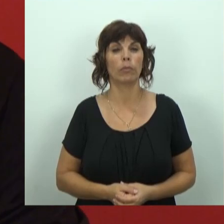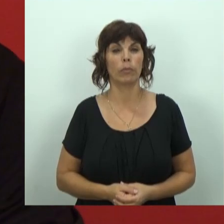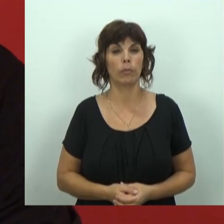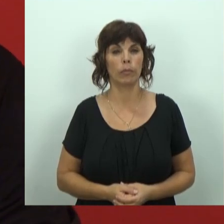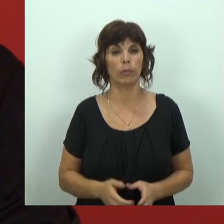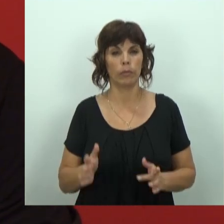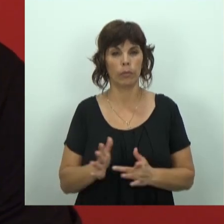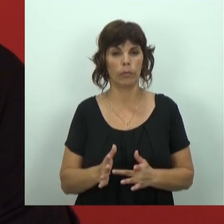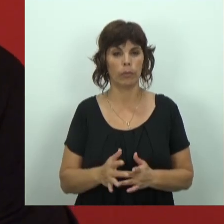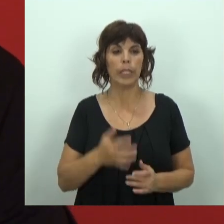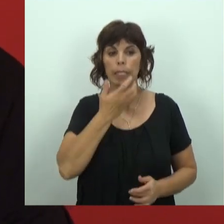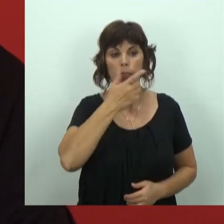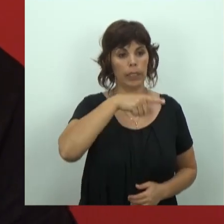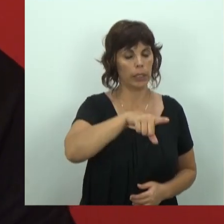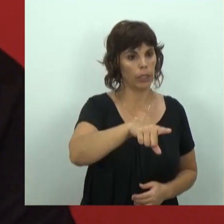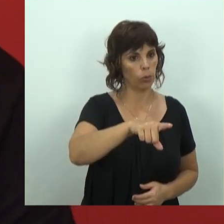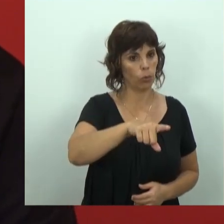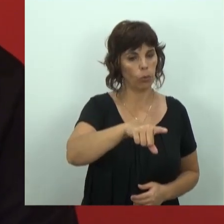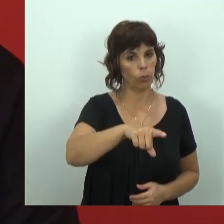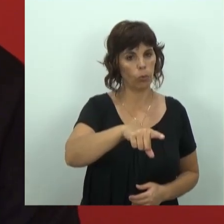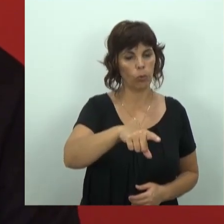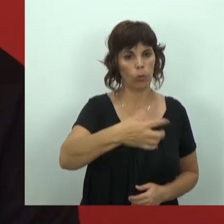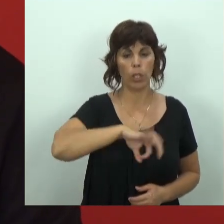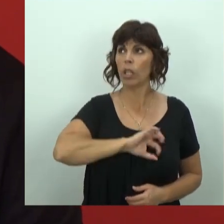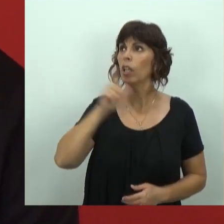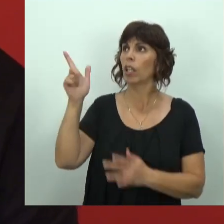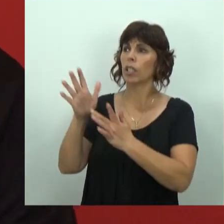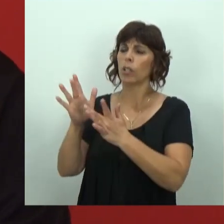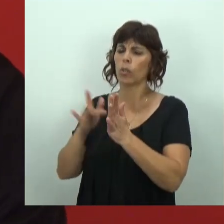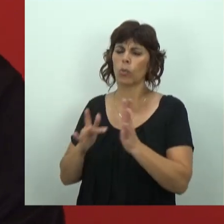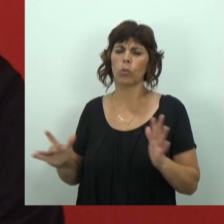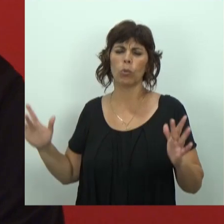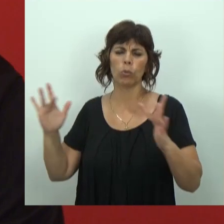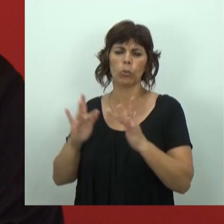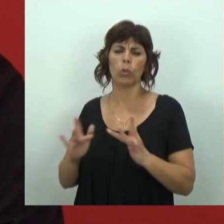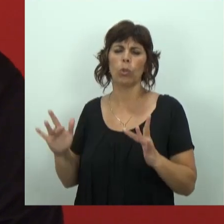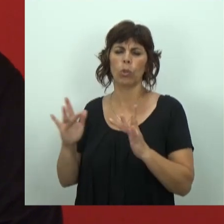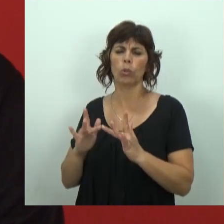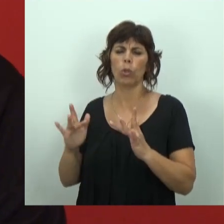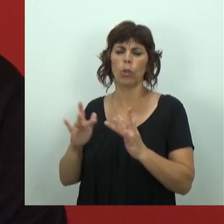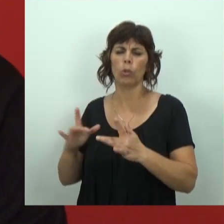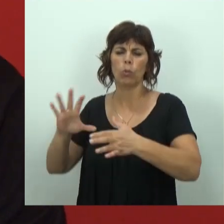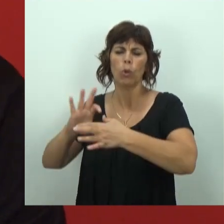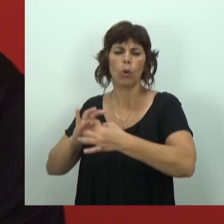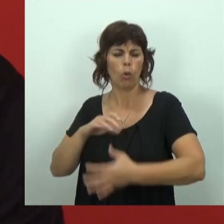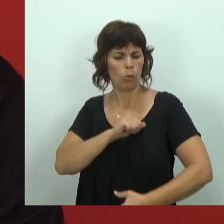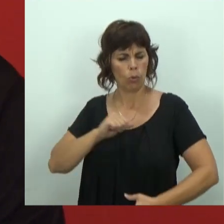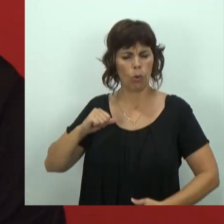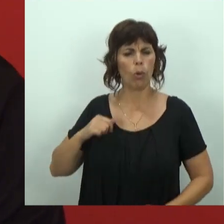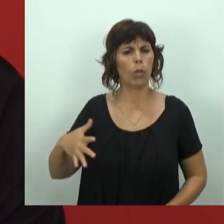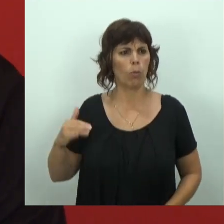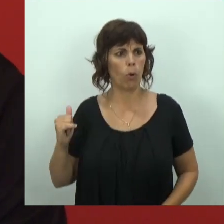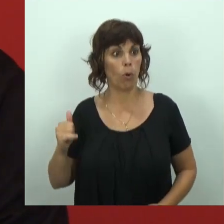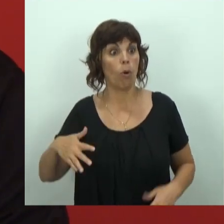Y cuando uno vive en esa profunda relación con Dios, querido oyente, hay una fuerza, hay un